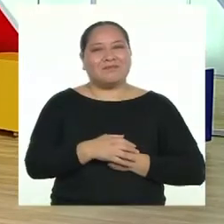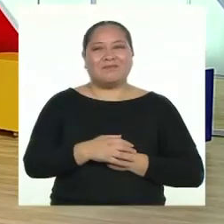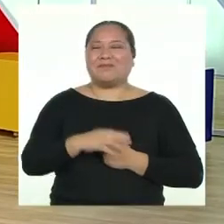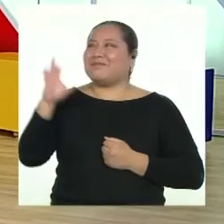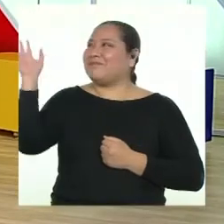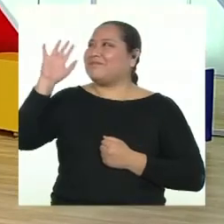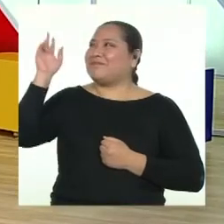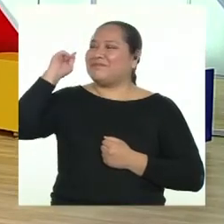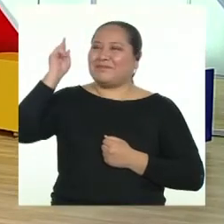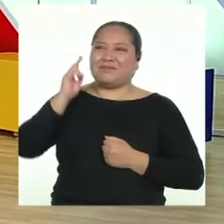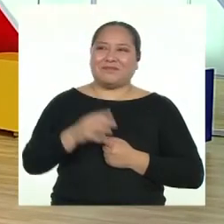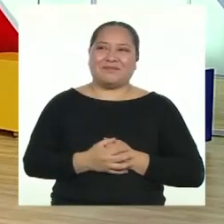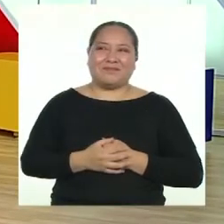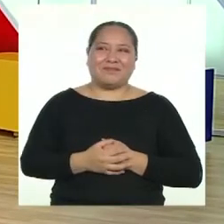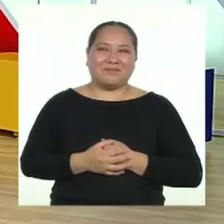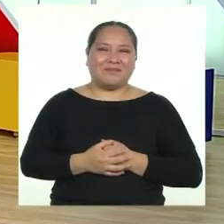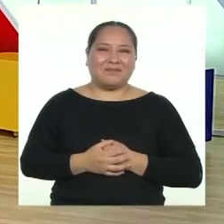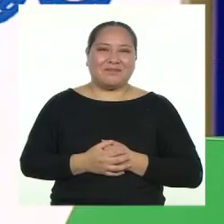¡Chao, profesora!